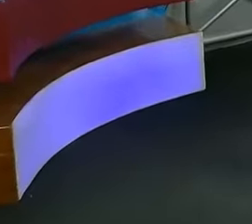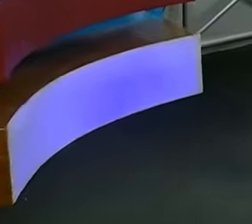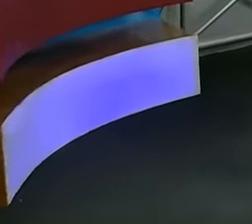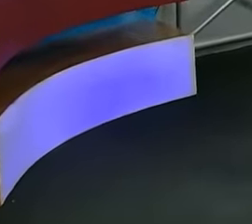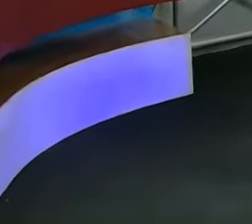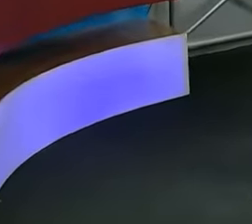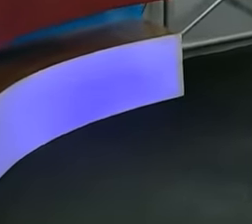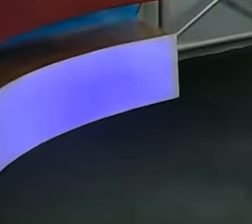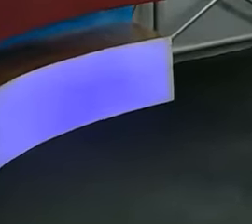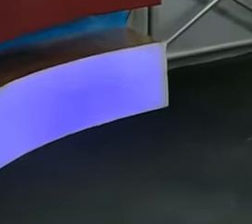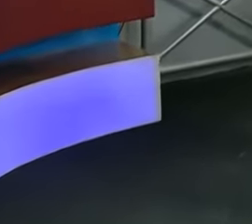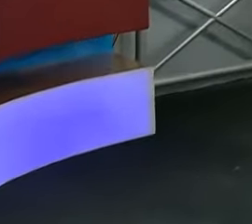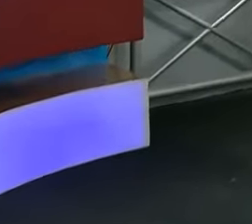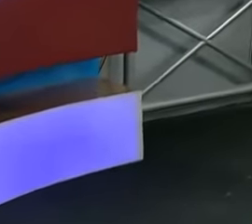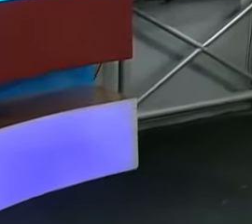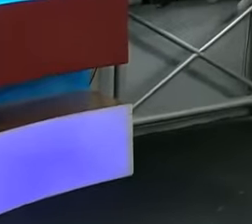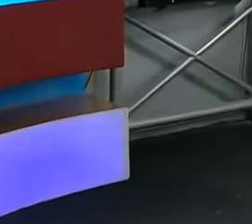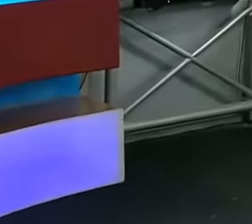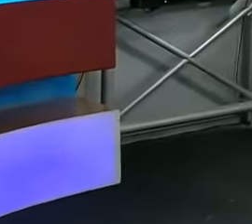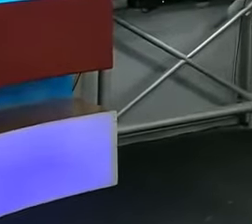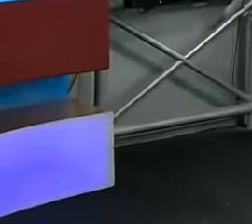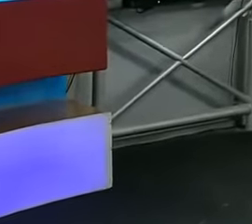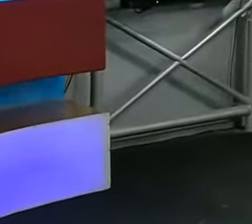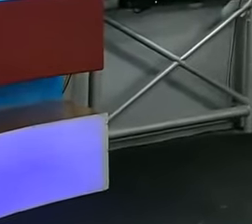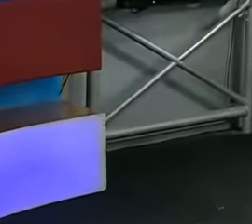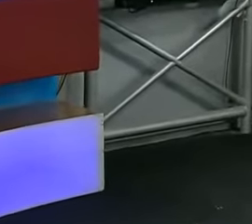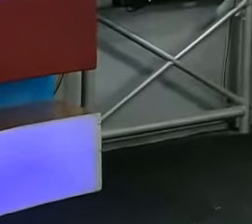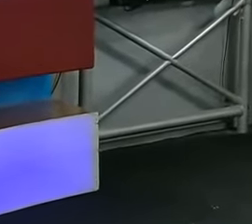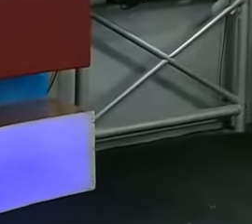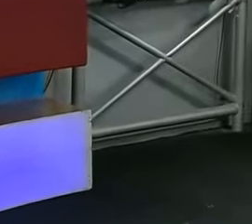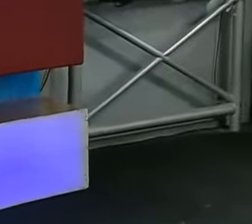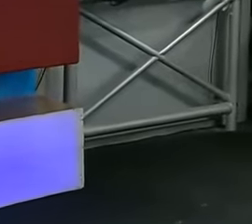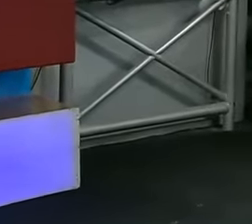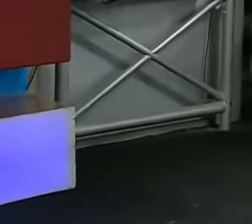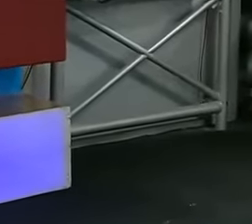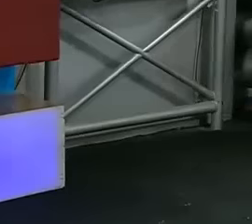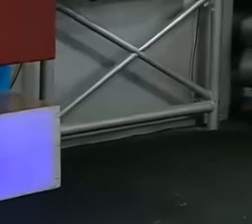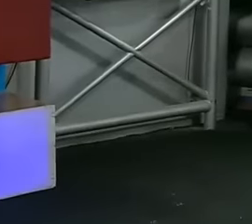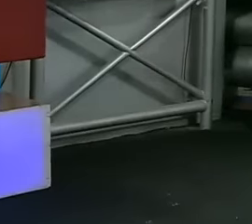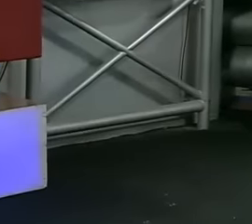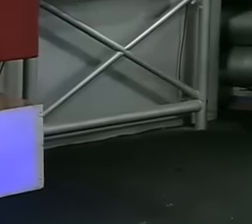Amigos televidentes, ponemos a su disposición el correo electrónico para que nos escriba